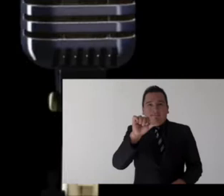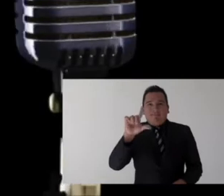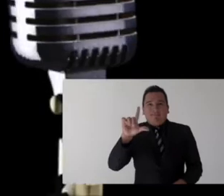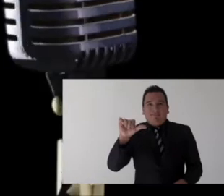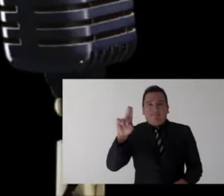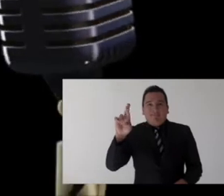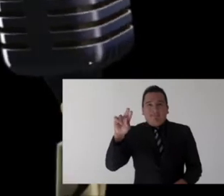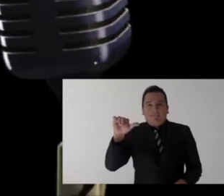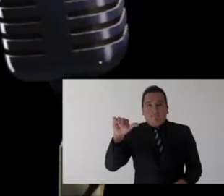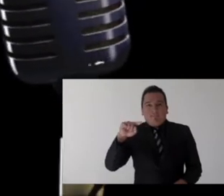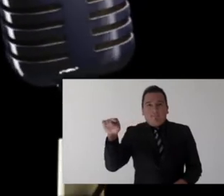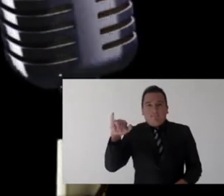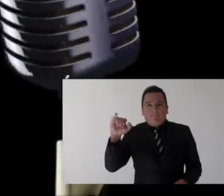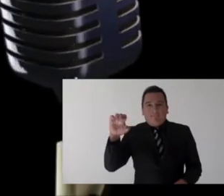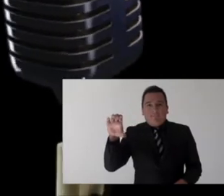como